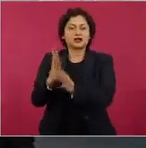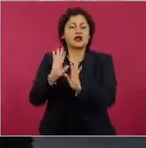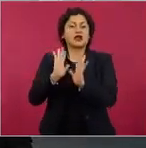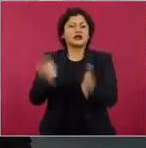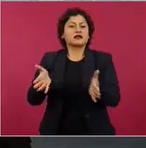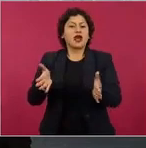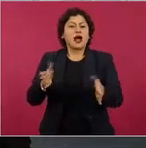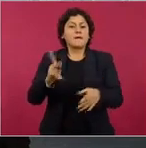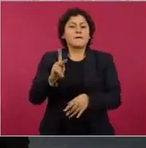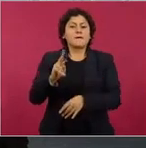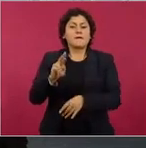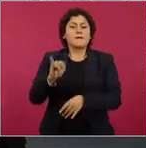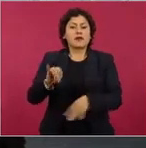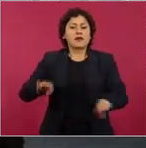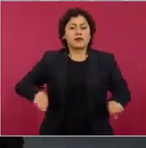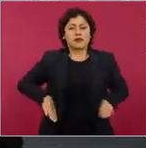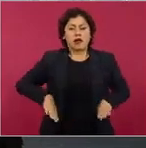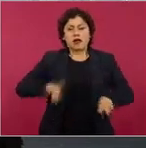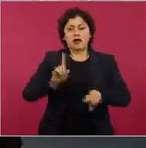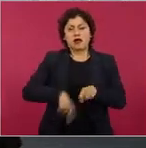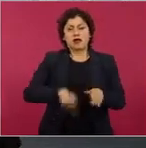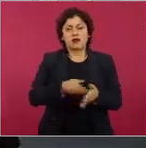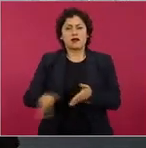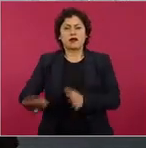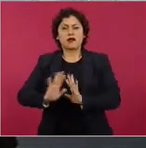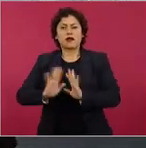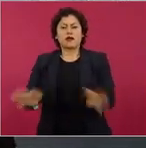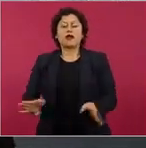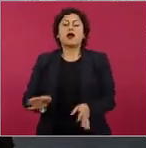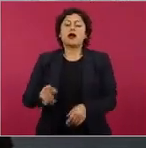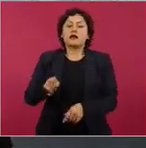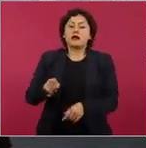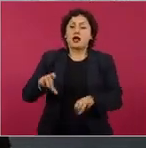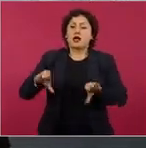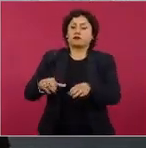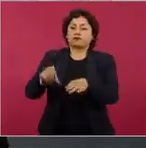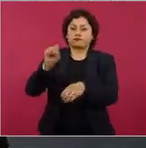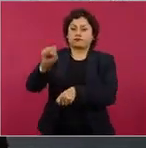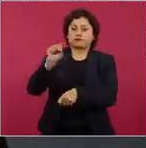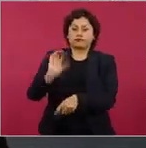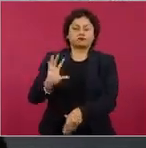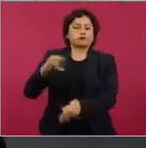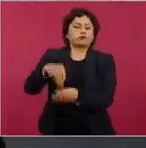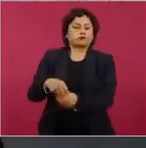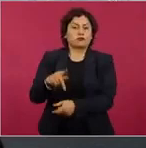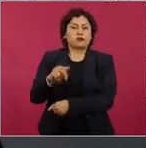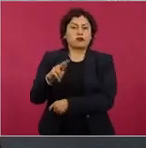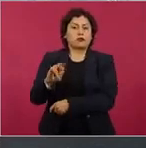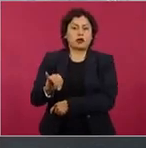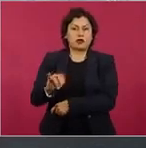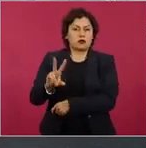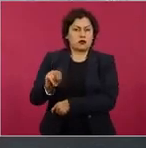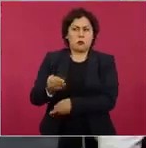gremio petrolero no fue correspondido por el partido tricolor y rechaza unirse a Morena.